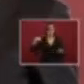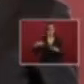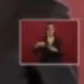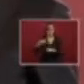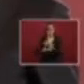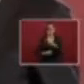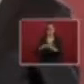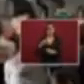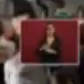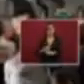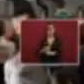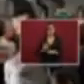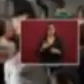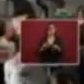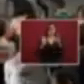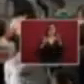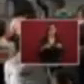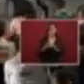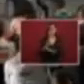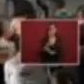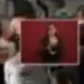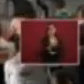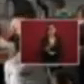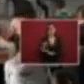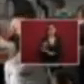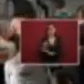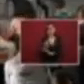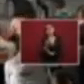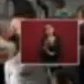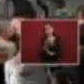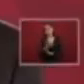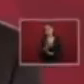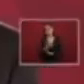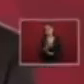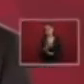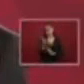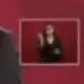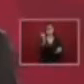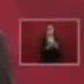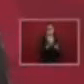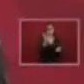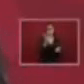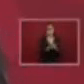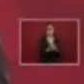Oye, pero pues tiene impactos en la inversión, etcétera, ¿no? Clarísimo. ¿Qué es lo que ha ocurrido?